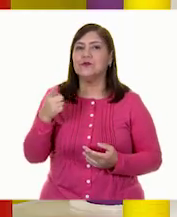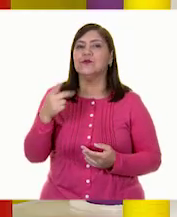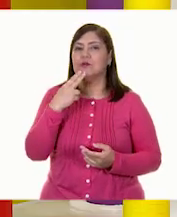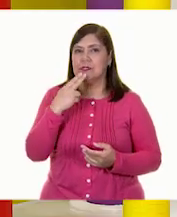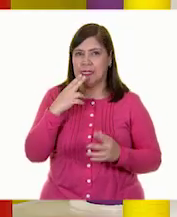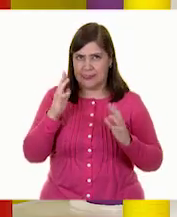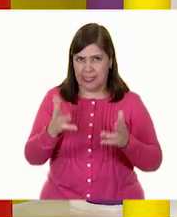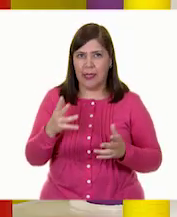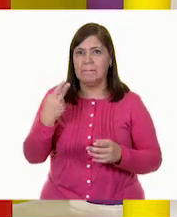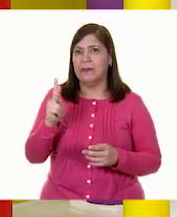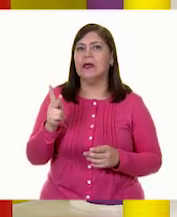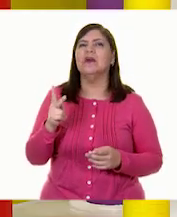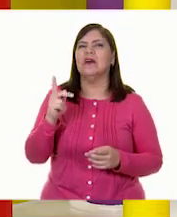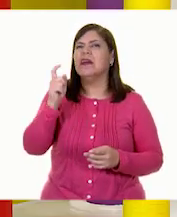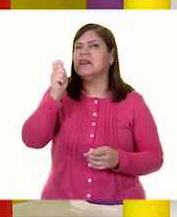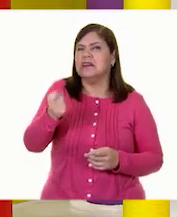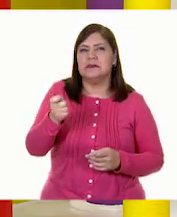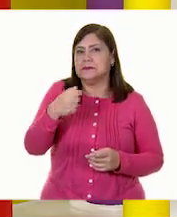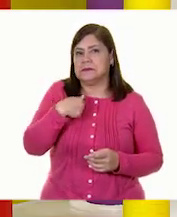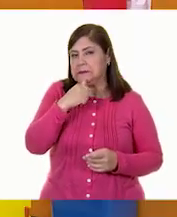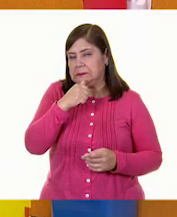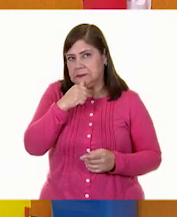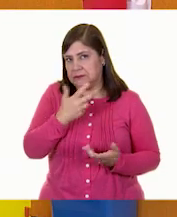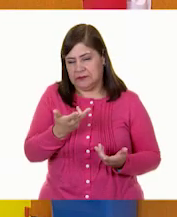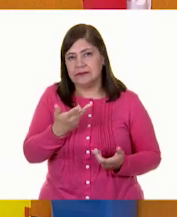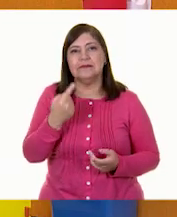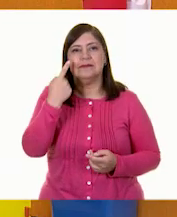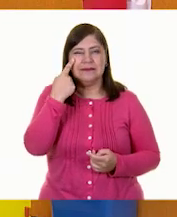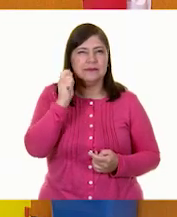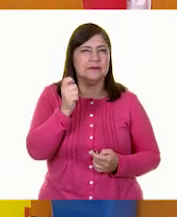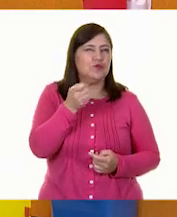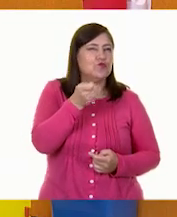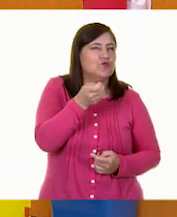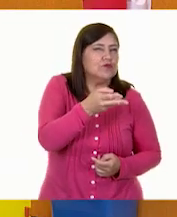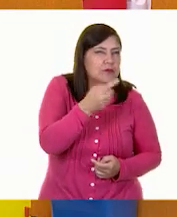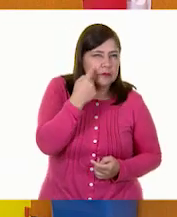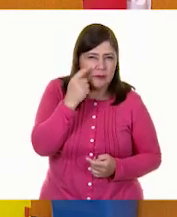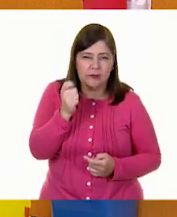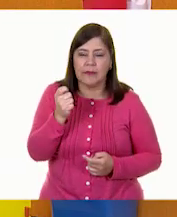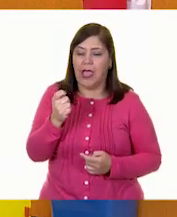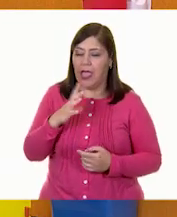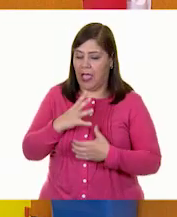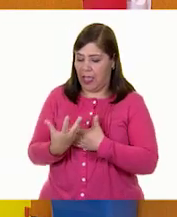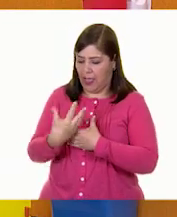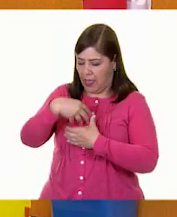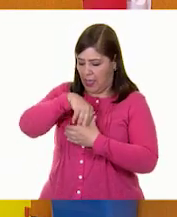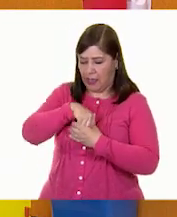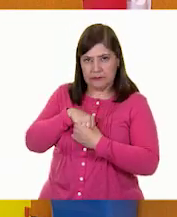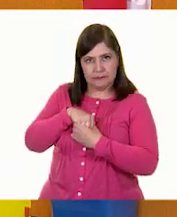no logro saber qué es. A ver, te voy a dar una pista. Está adentro de nosotros.